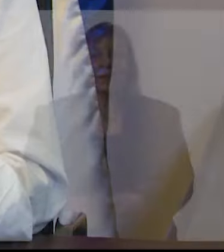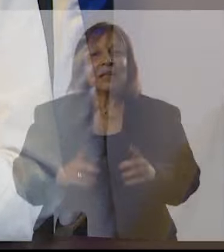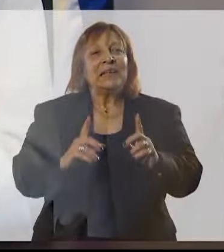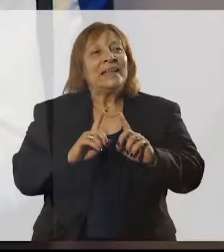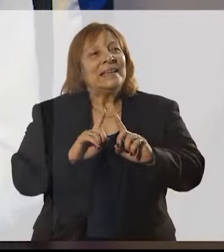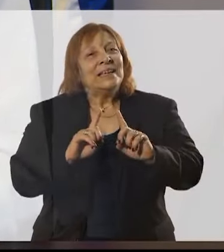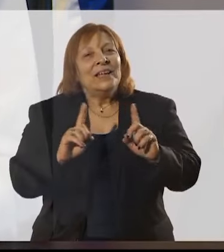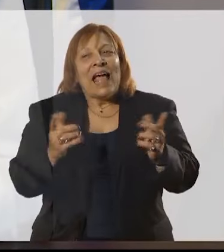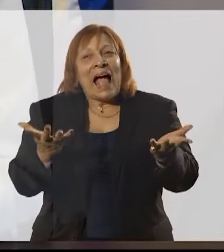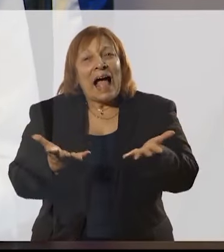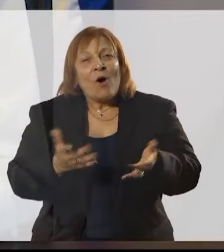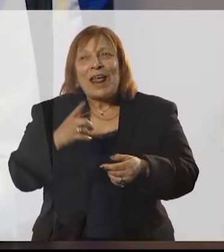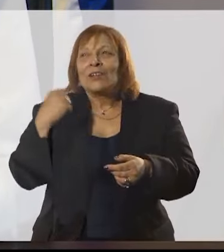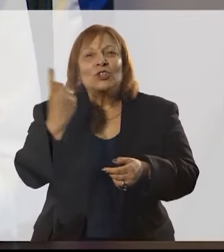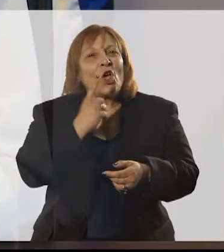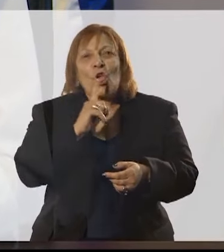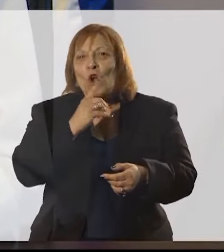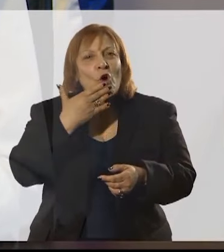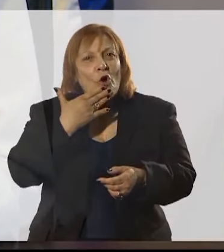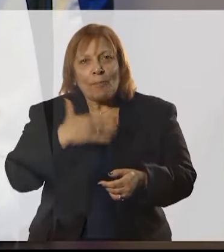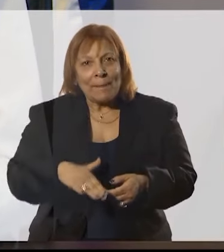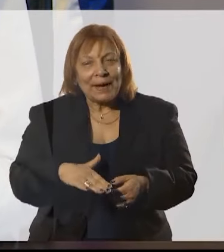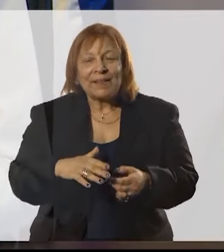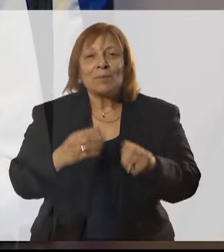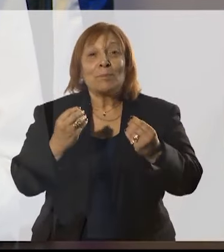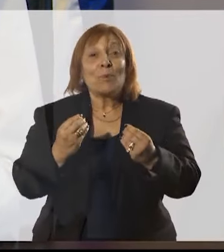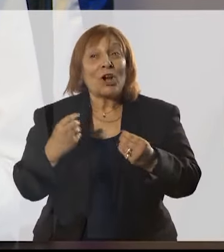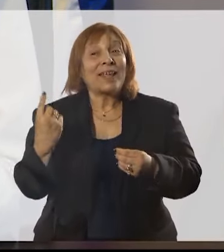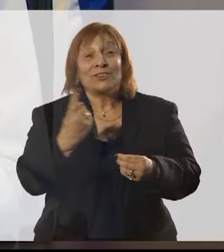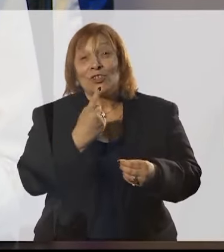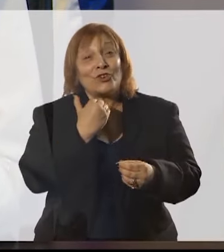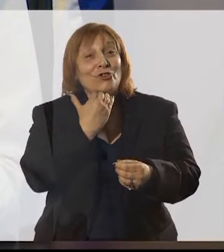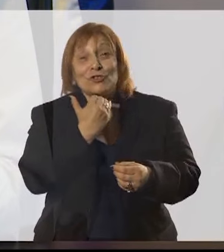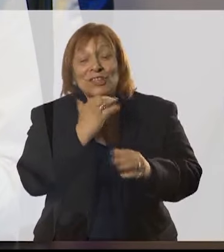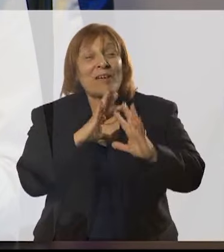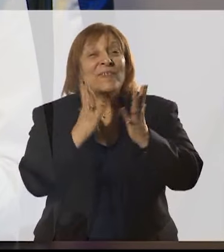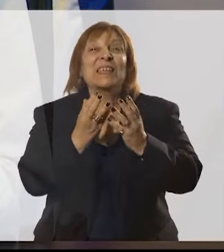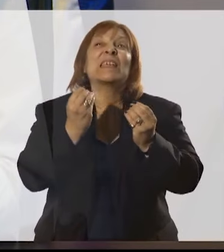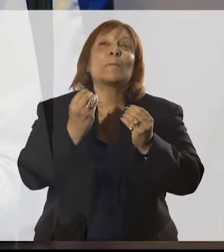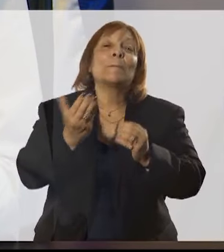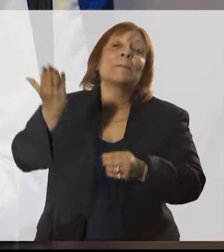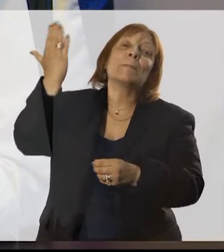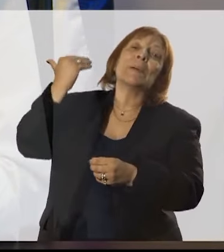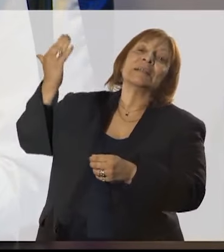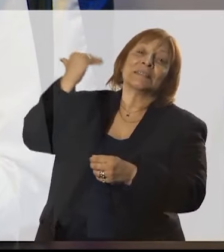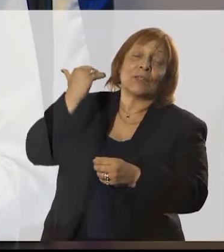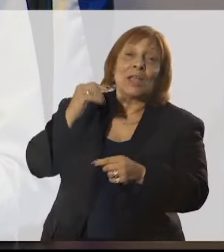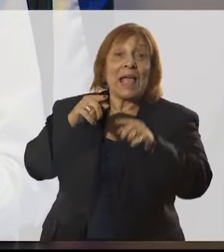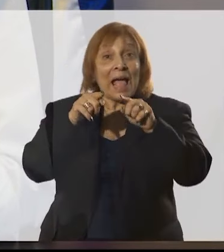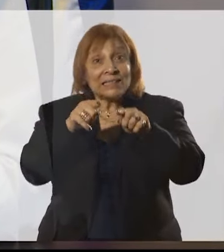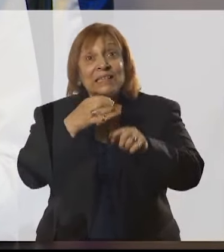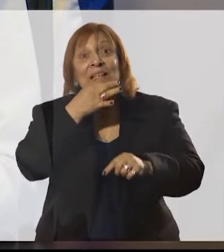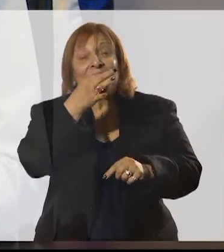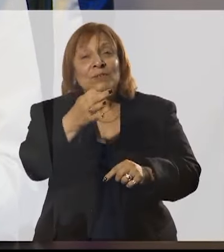Vázquez la incomprensión del presente es producto del desconocimiento del pasado